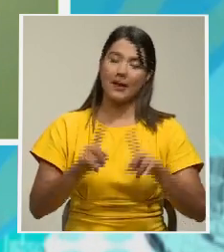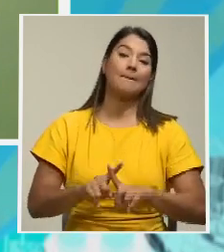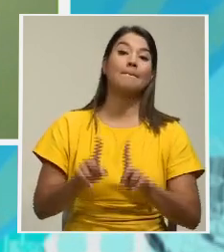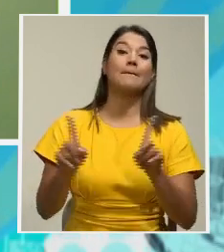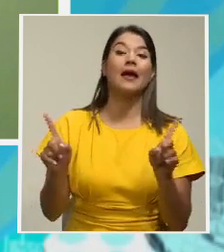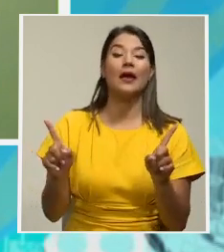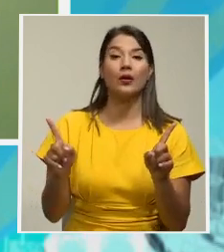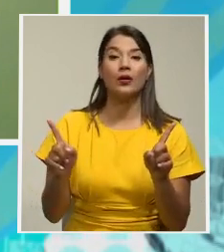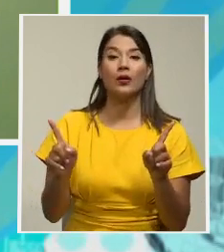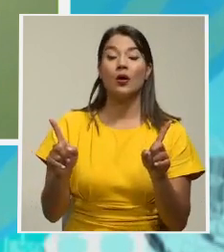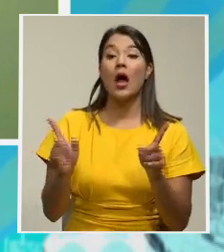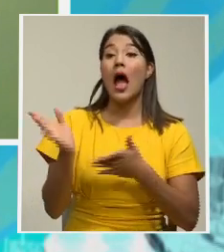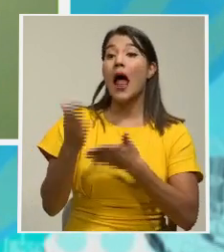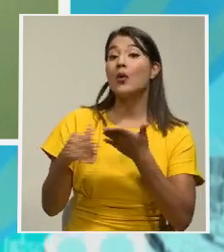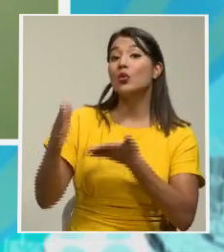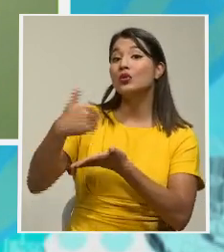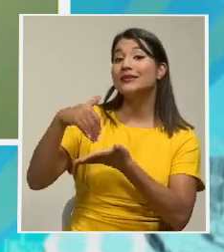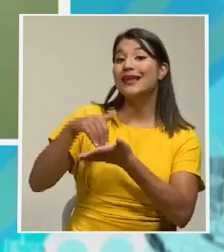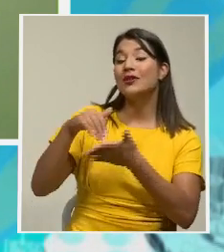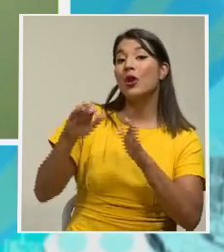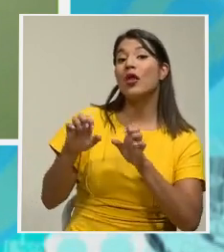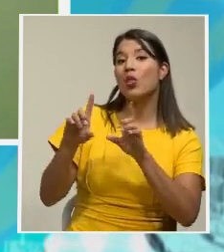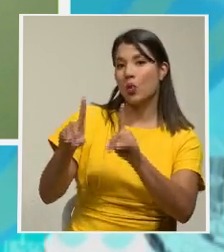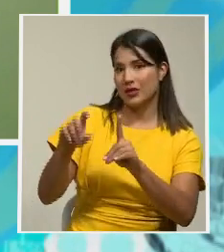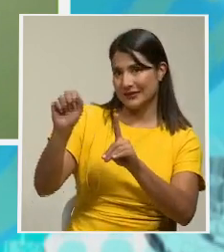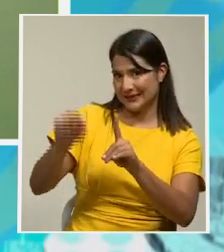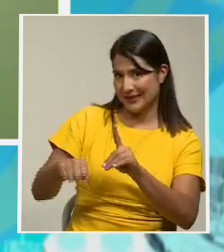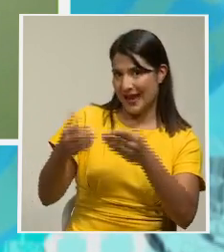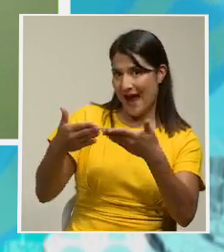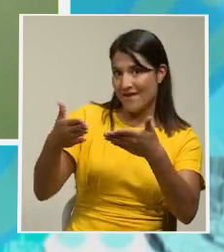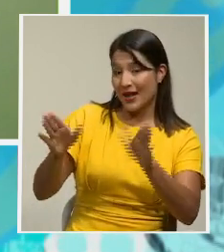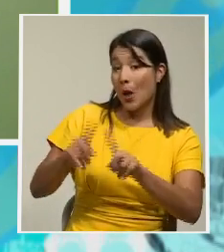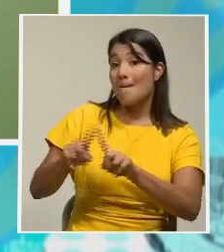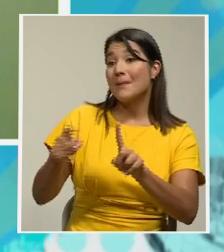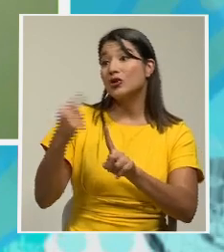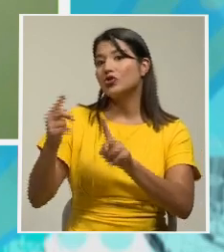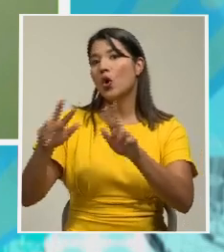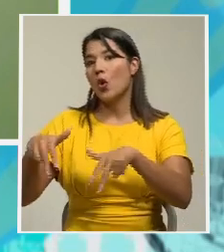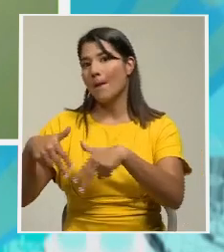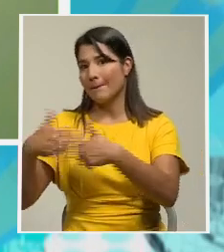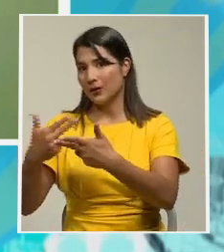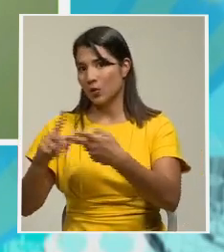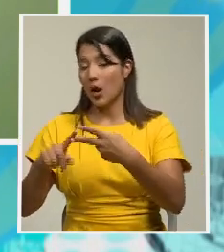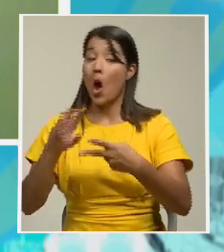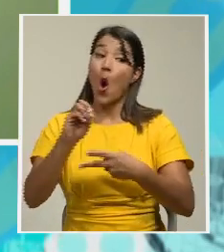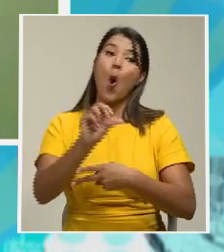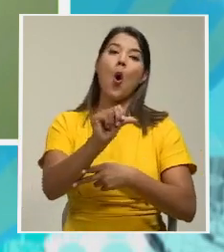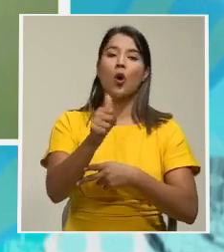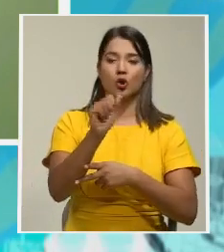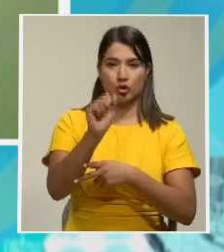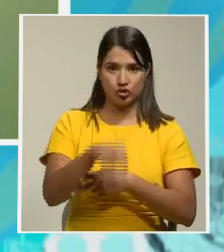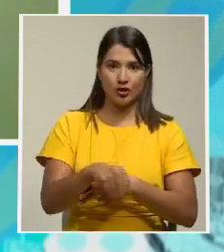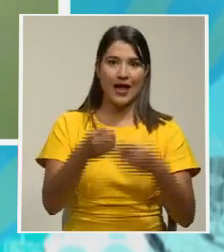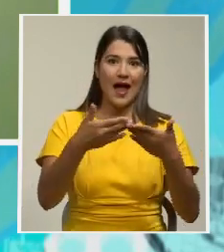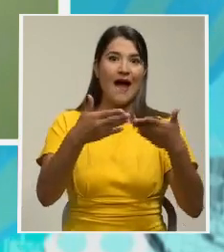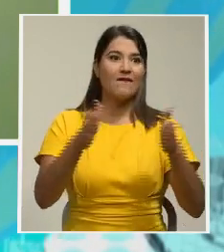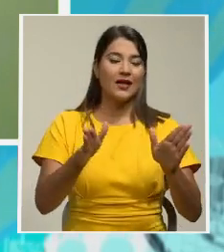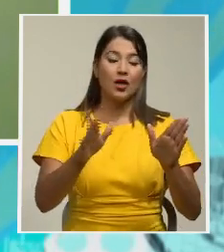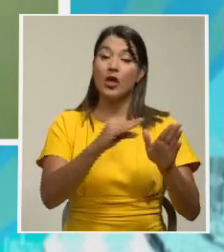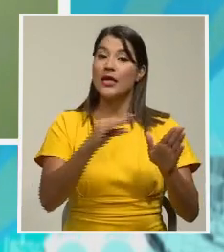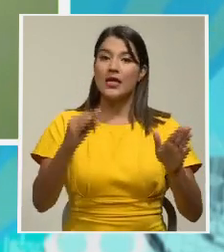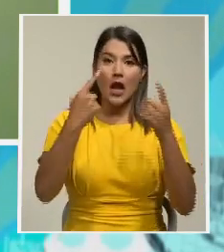embargo, hay centros educativos que han abierto de manera virtual, otros que sí han logrado